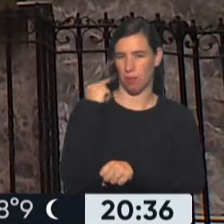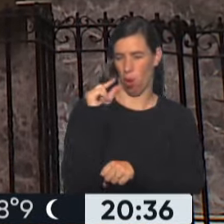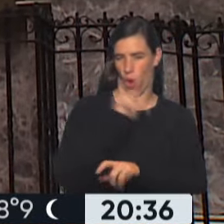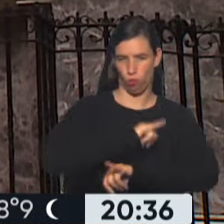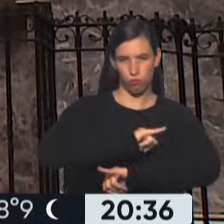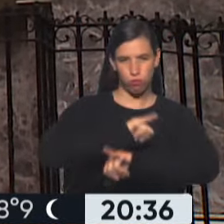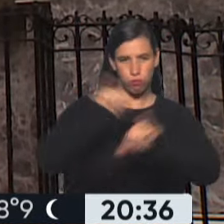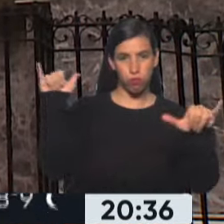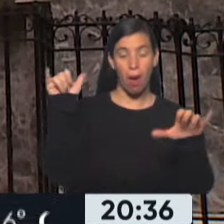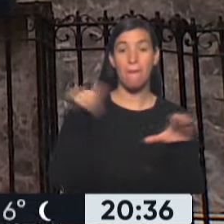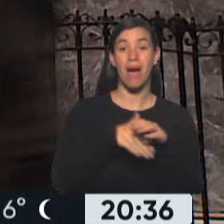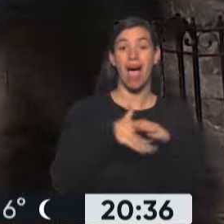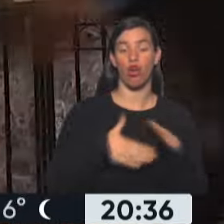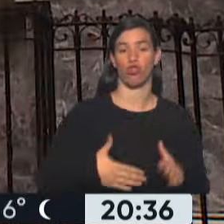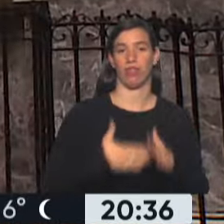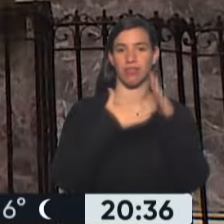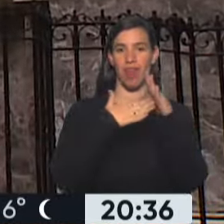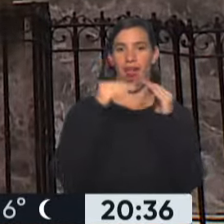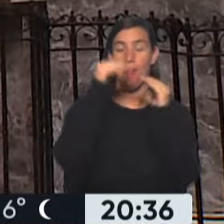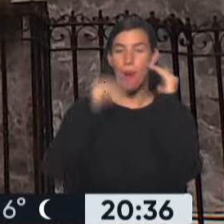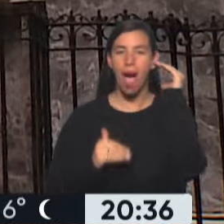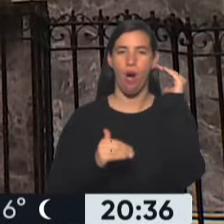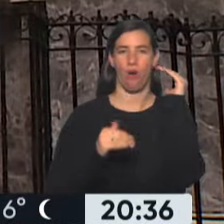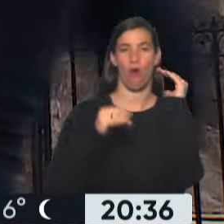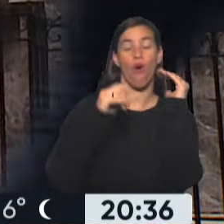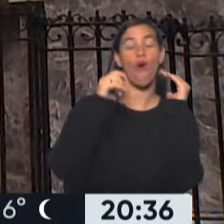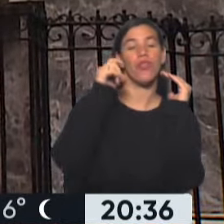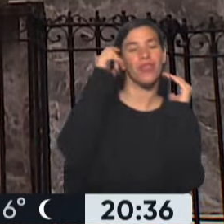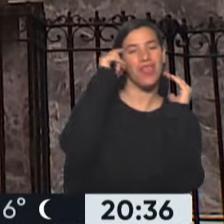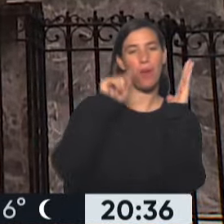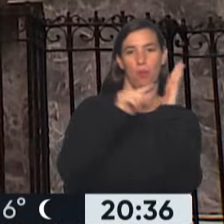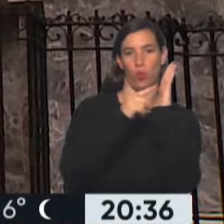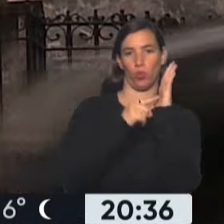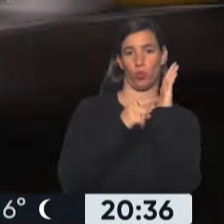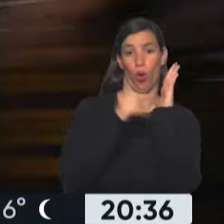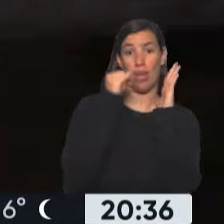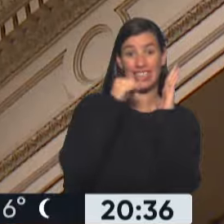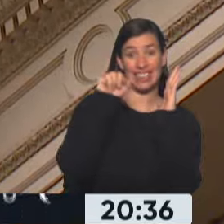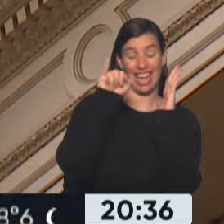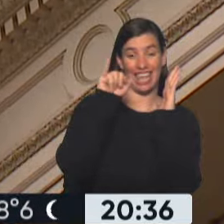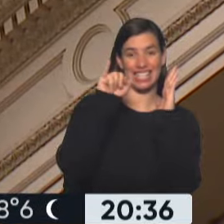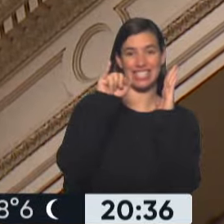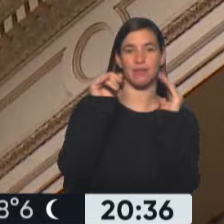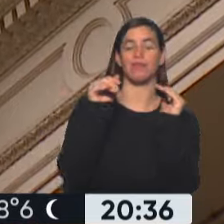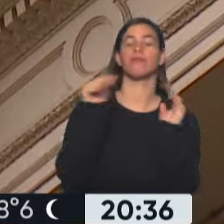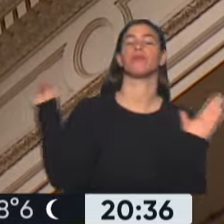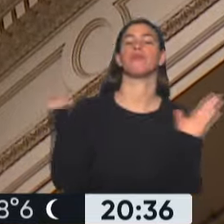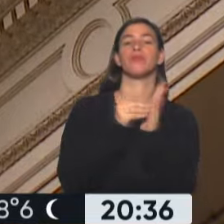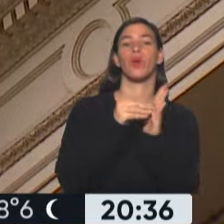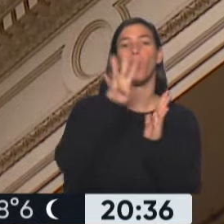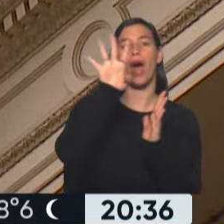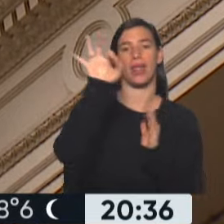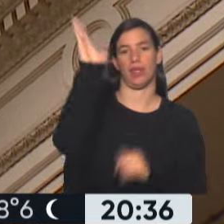Central volvió a bajar otros 10 puntos la tasa de interés y la fijó en